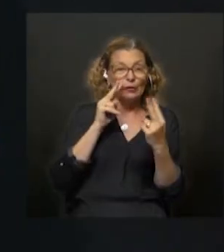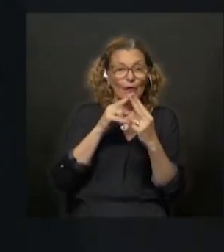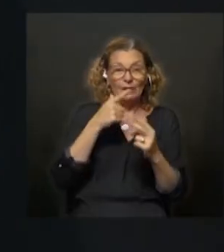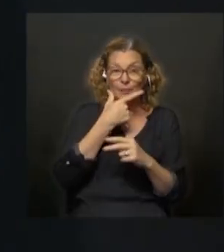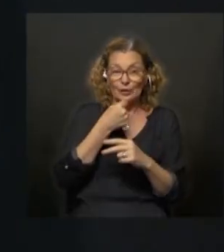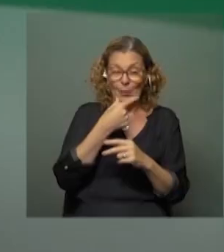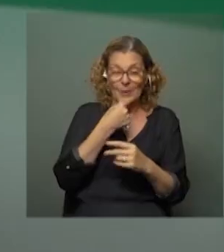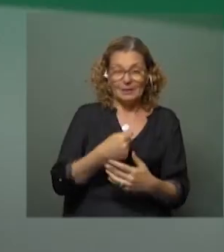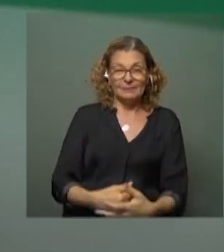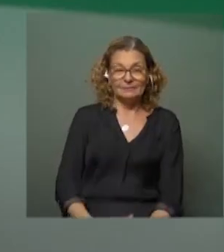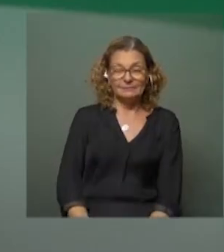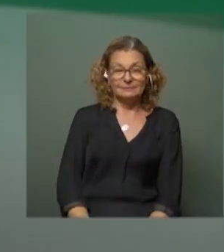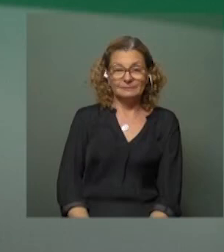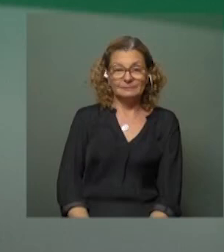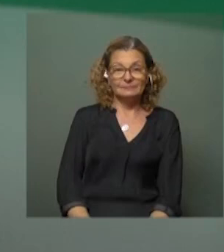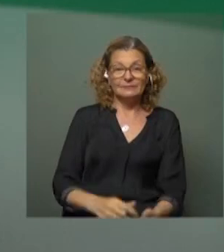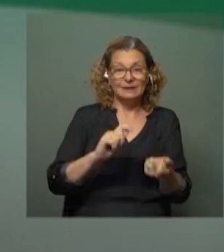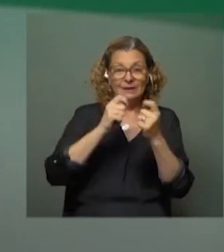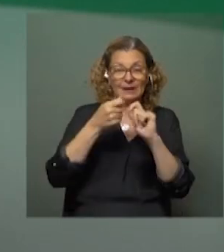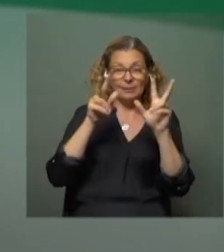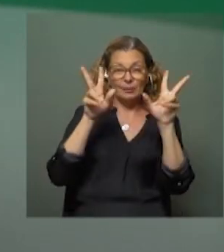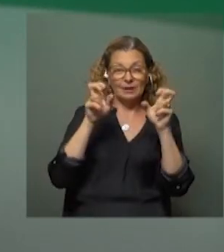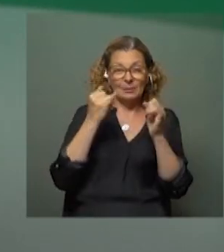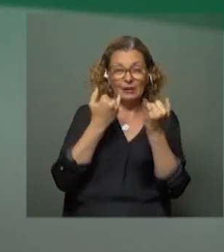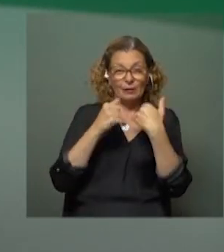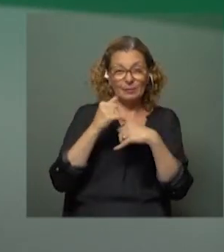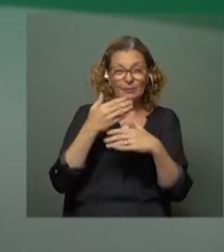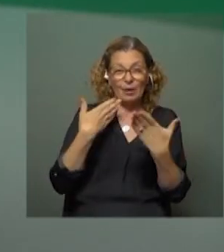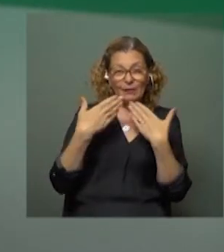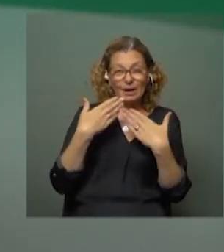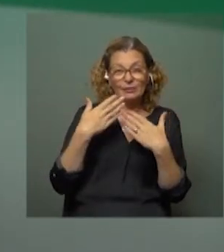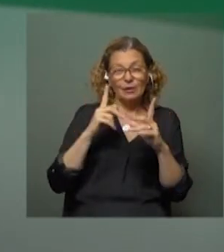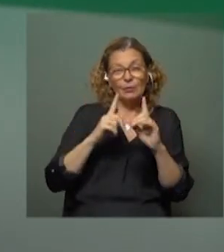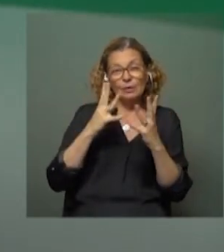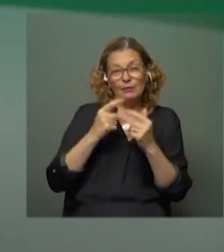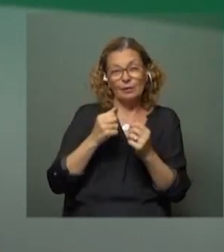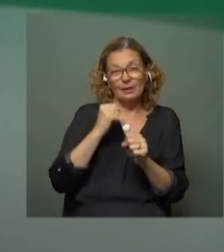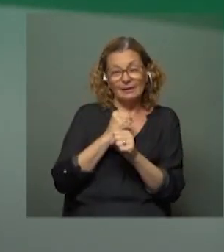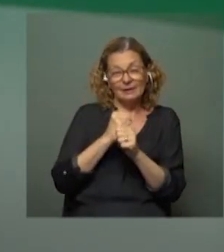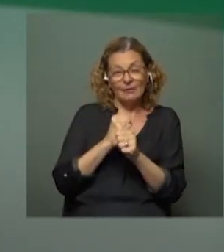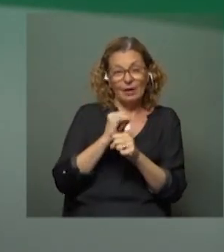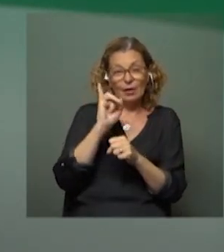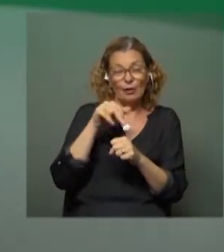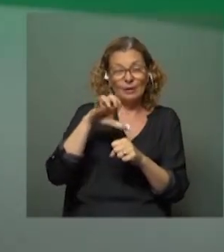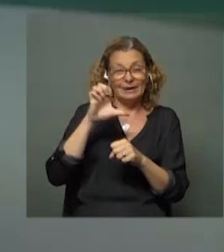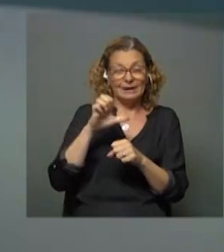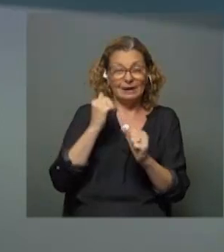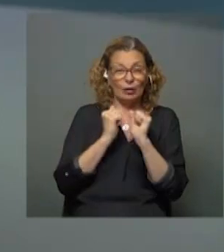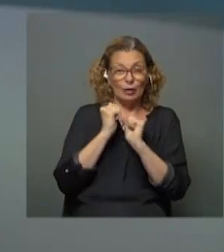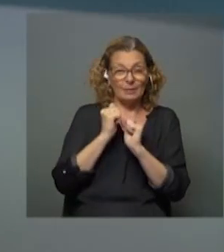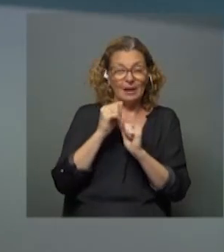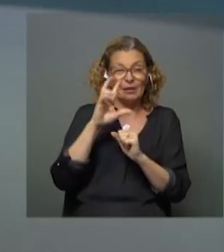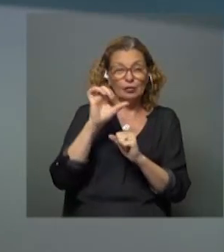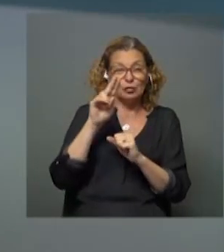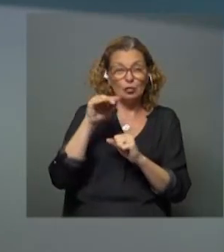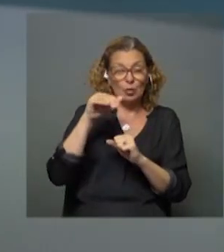nos vemos el jueves bueno y cambiamos de información que seguimos hablando de cierta medida de empleo también y de economía Porque desde el